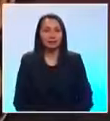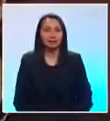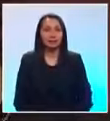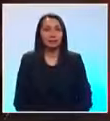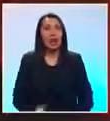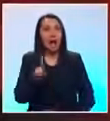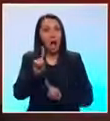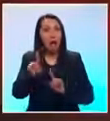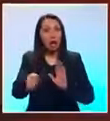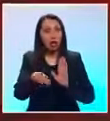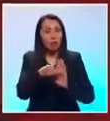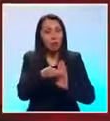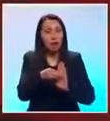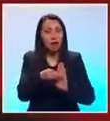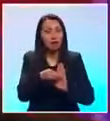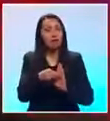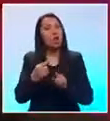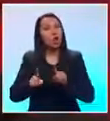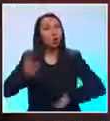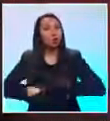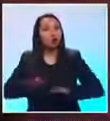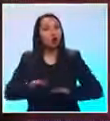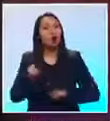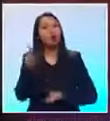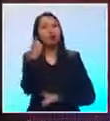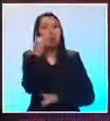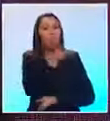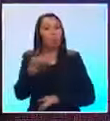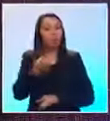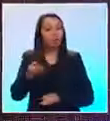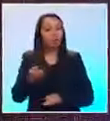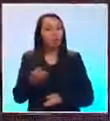¿Hay algo más que con el otro redoble o hay 400